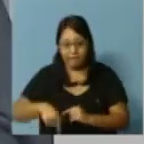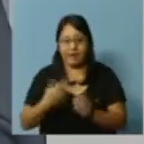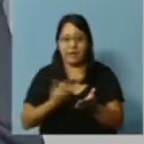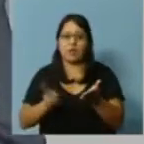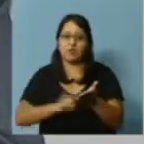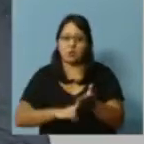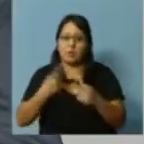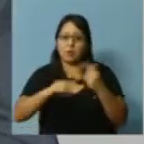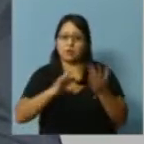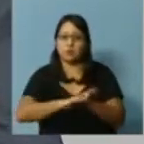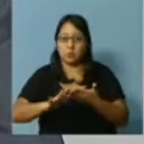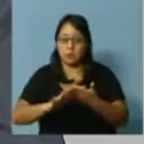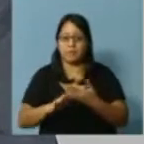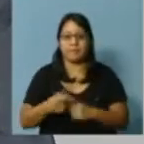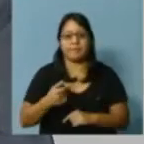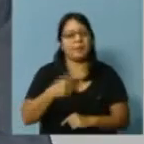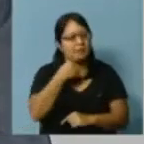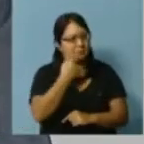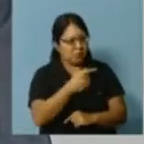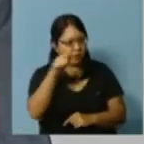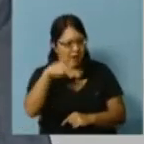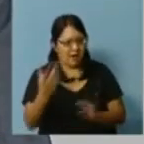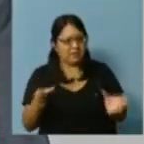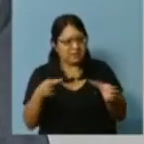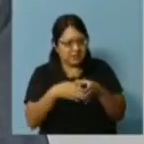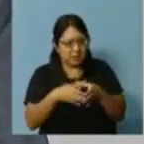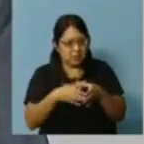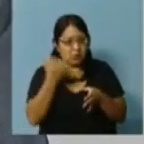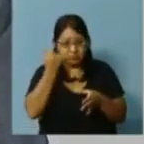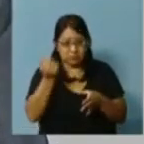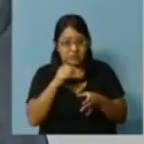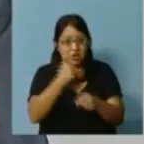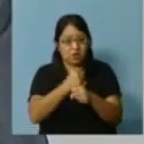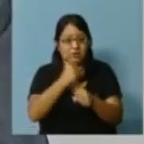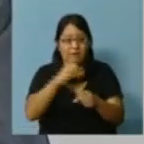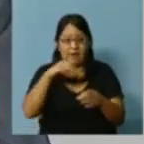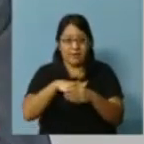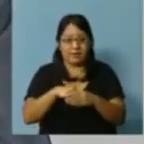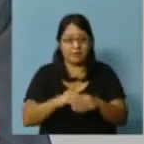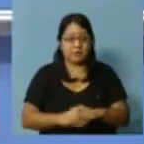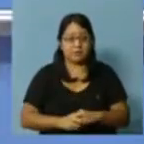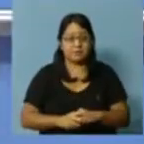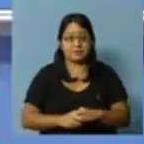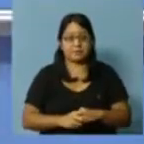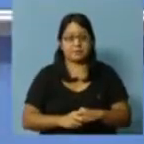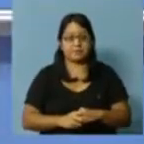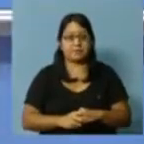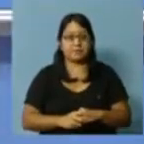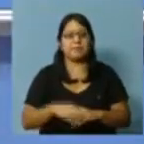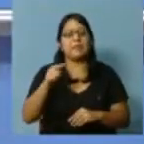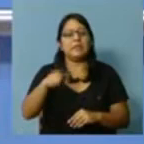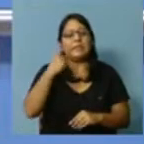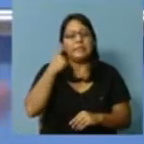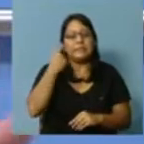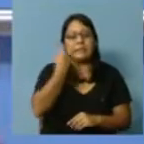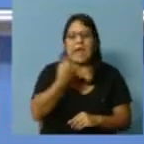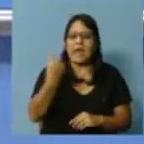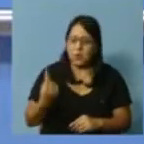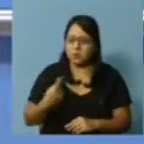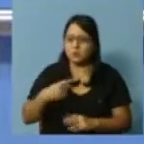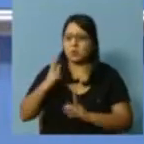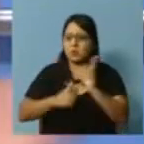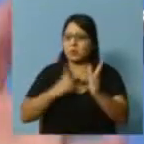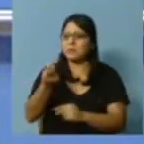reunión con los productores hay algún aprista nosotros tenemos cada reunión que hacemos de precio tenemos que